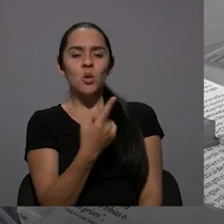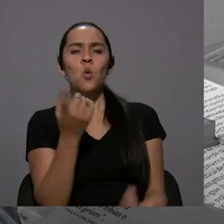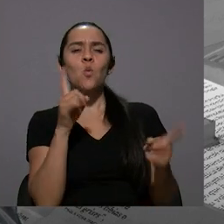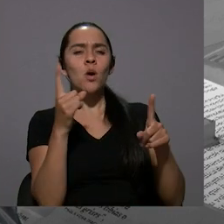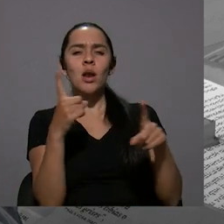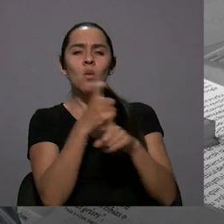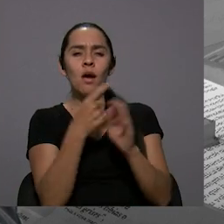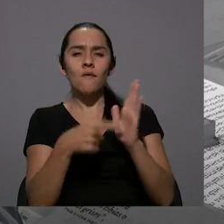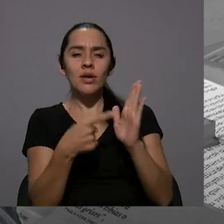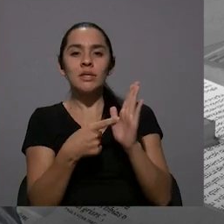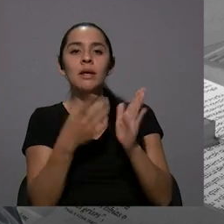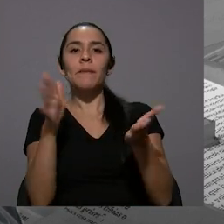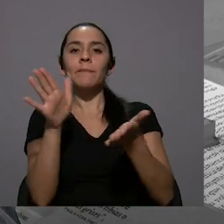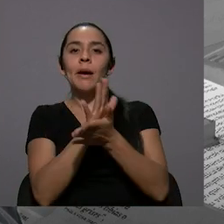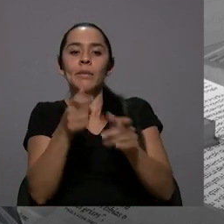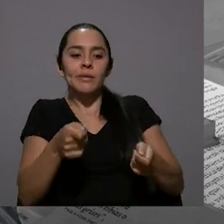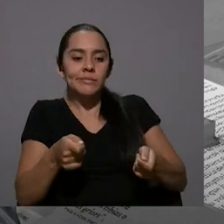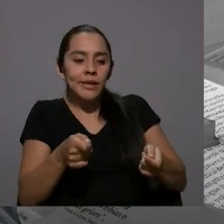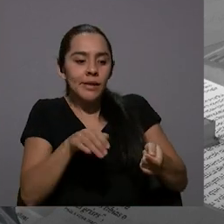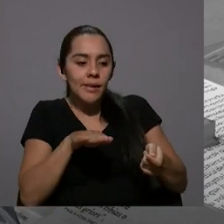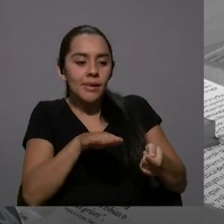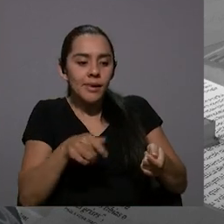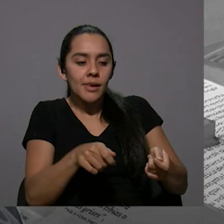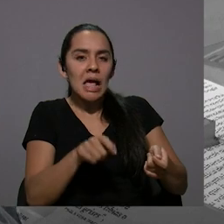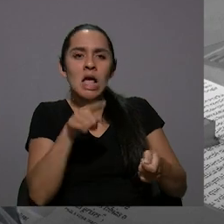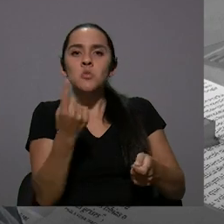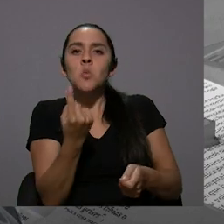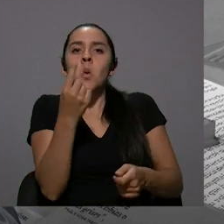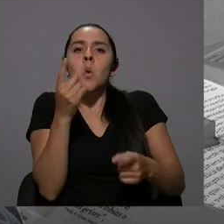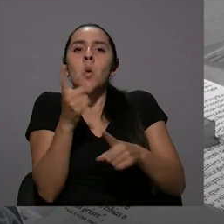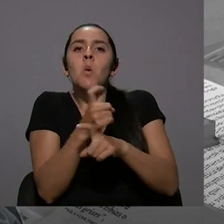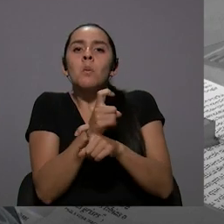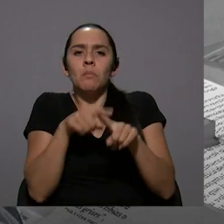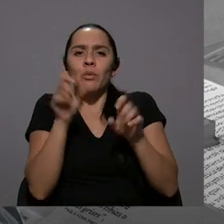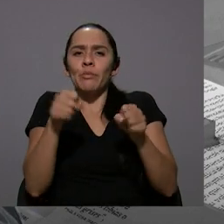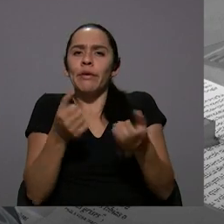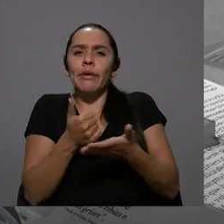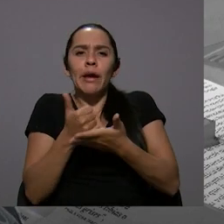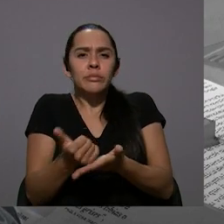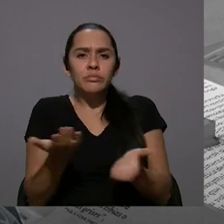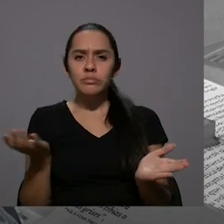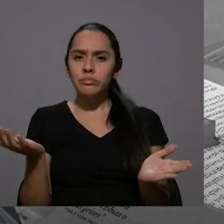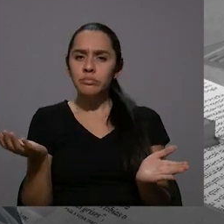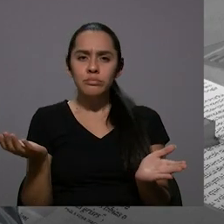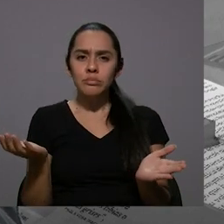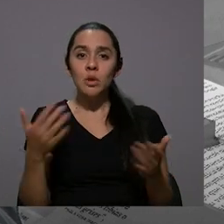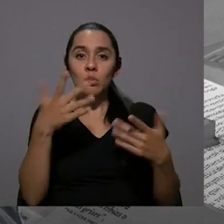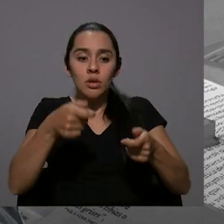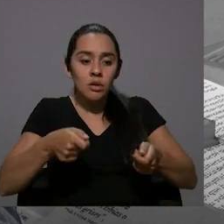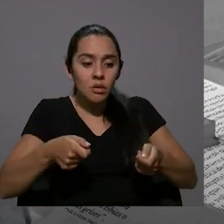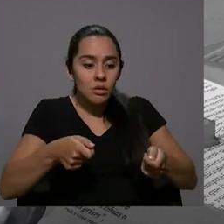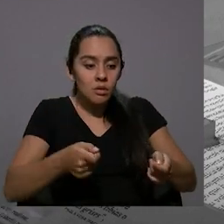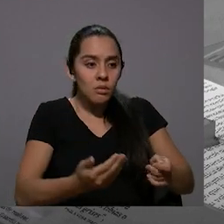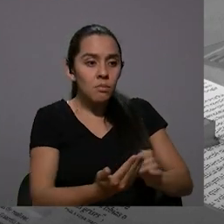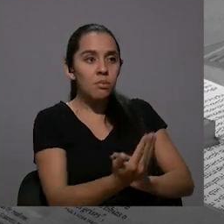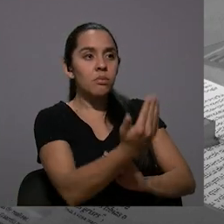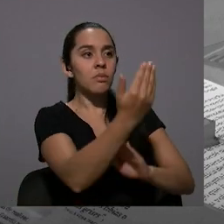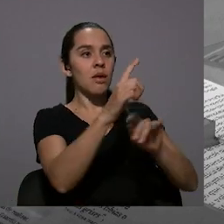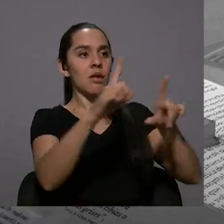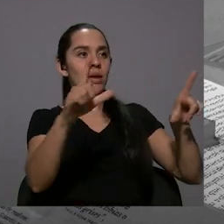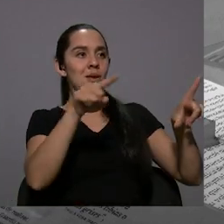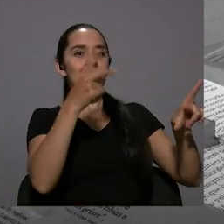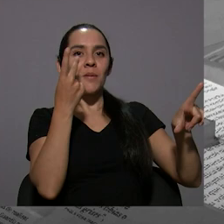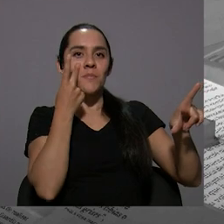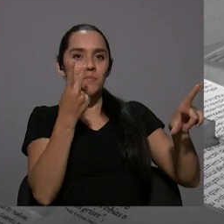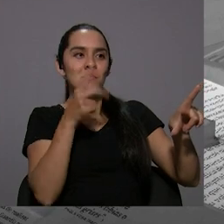Qué es lo complicado a veces introducir la papeleta eso es lo que pero pero eso se le puede ayudar mucha una vez que introducen la papeleta es como le